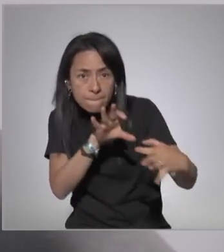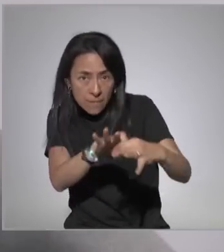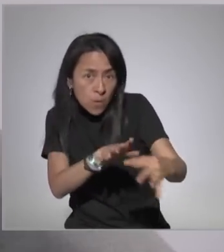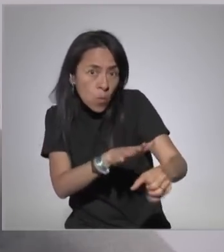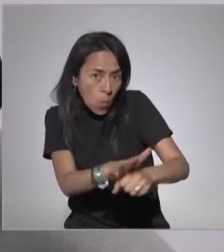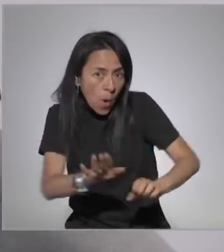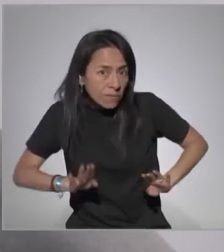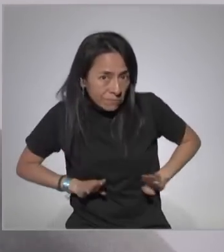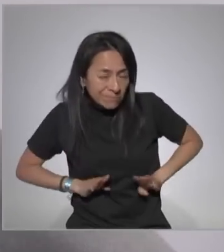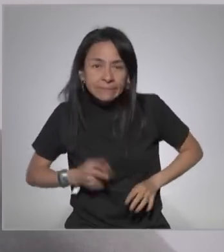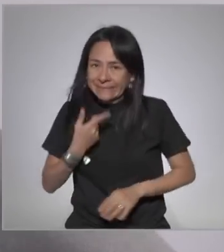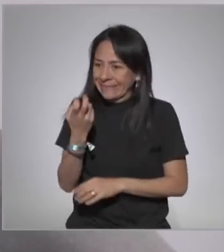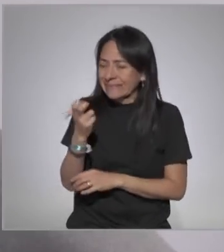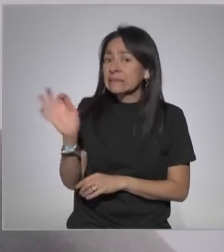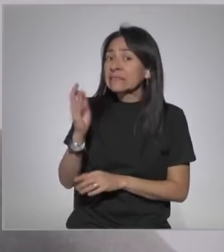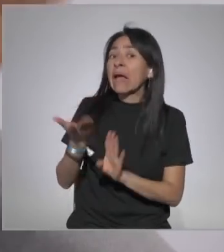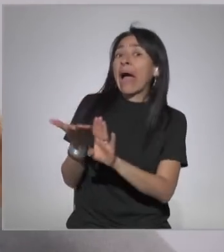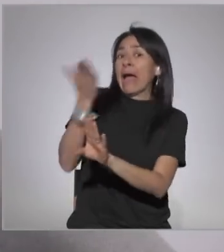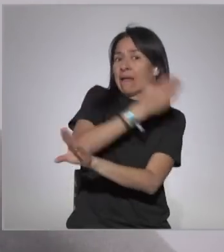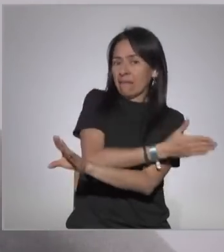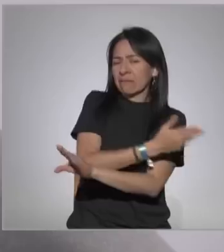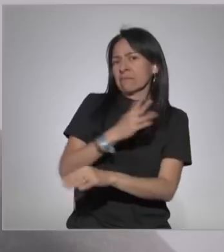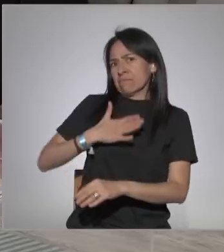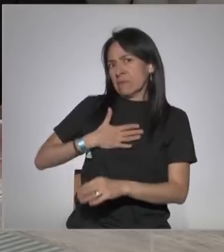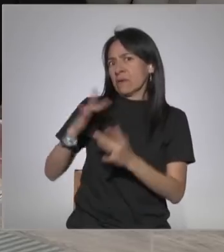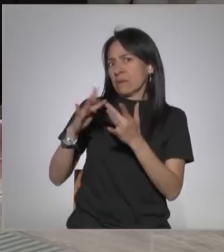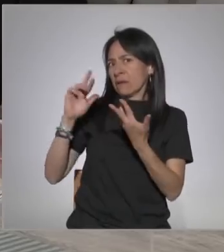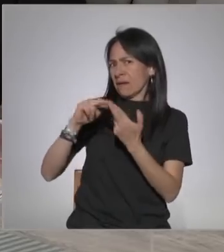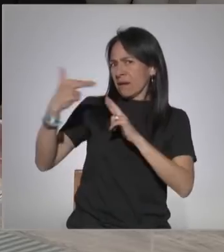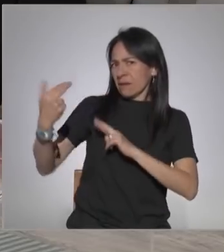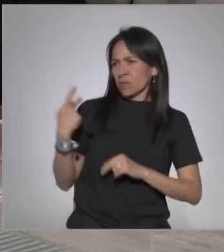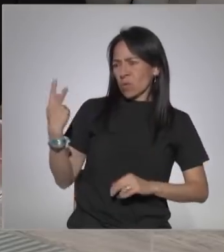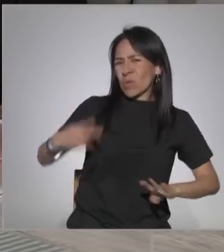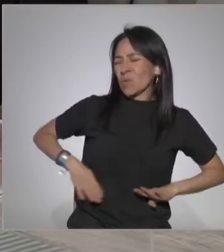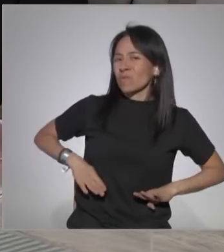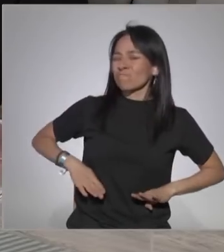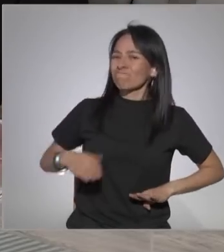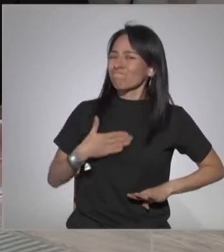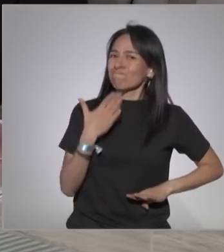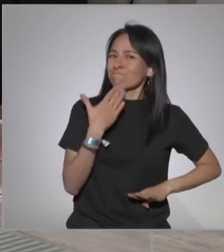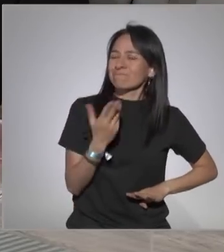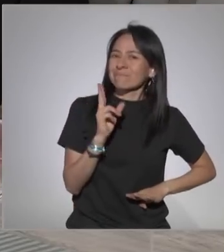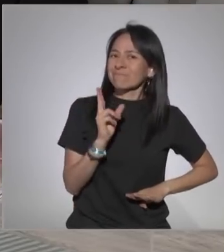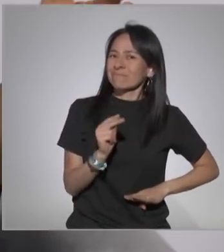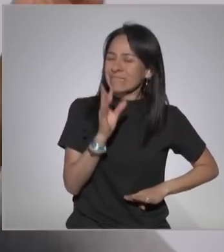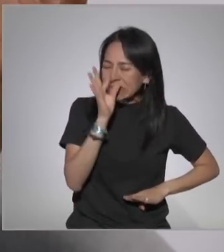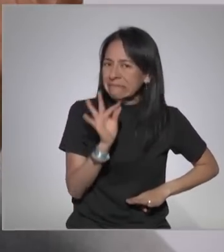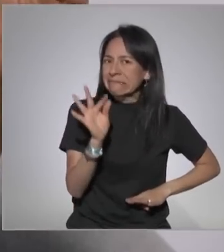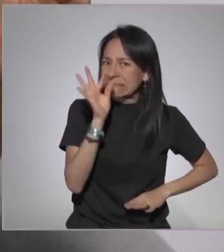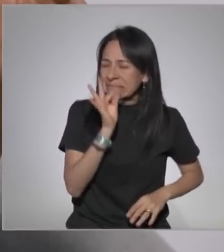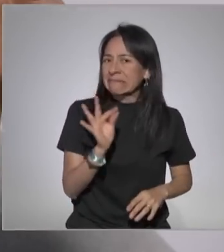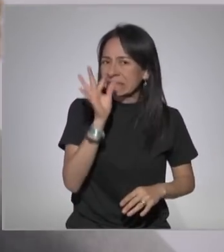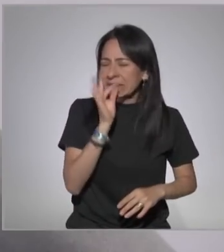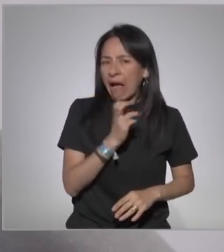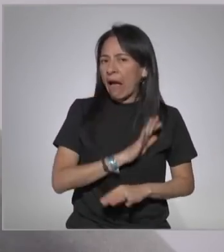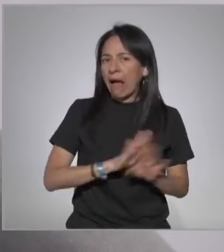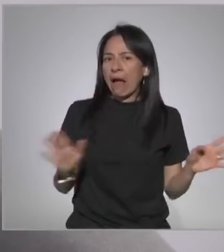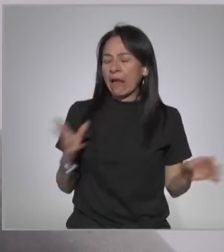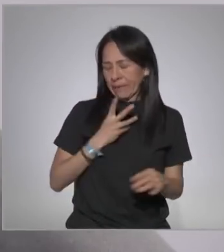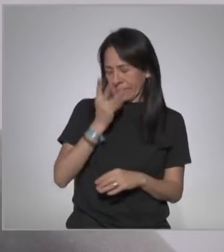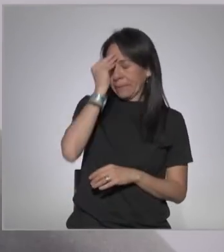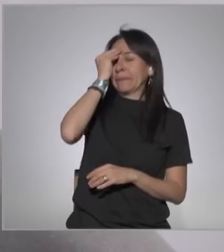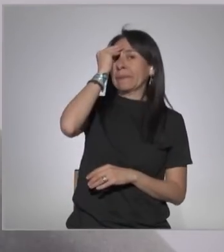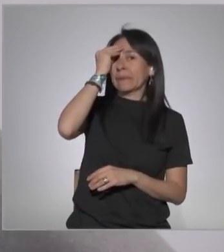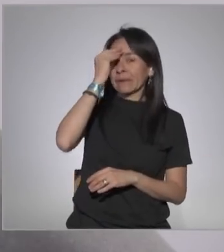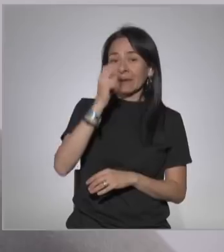bien en la relación de pareja. Y y se ve trastocado obviamente con esas experiencias de vida, un